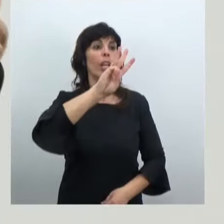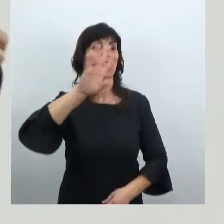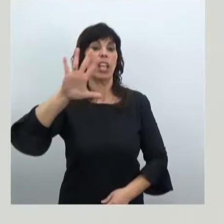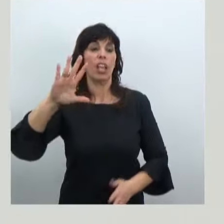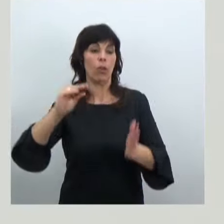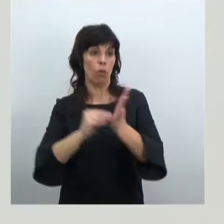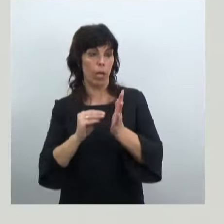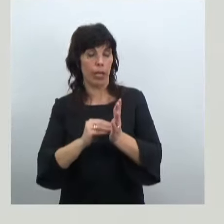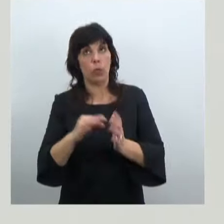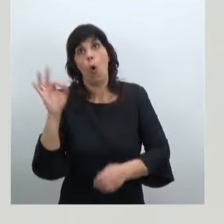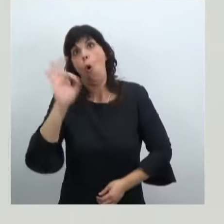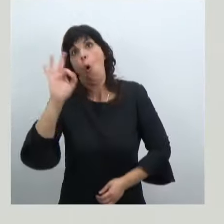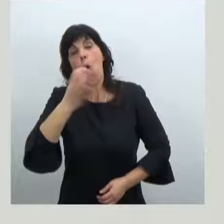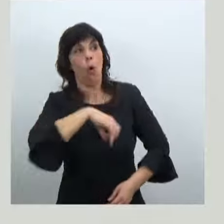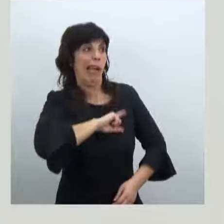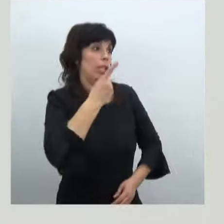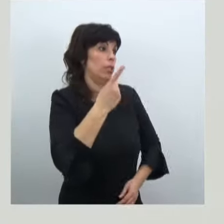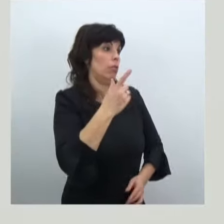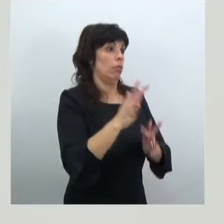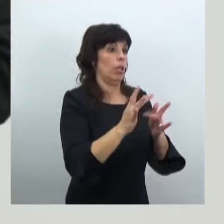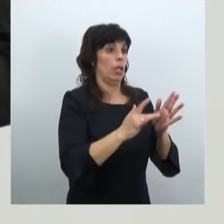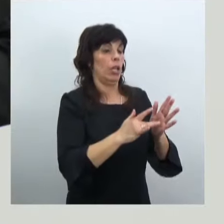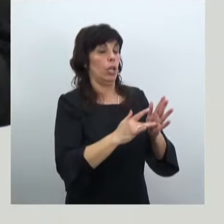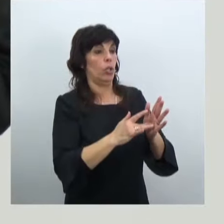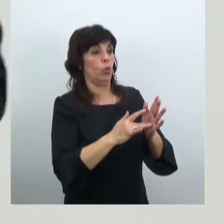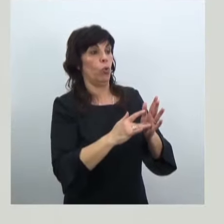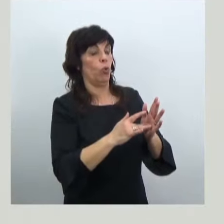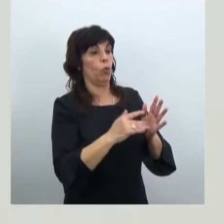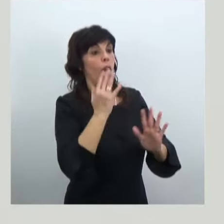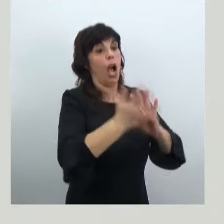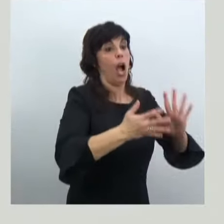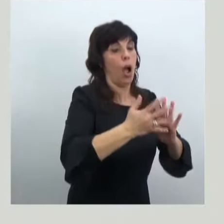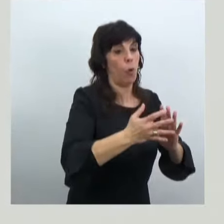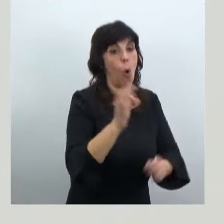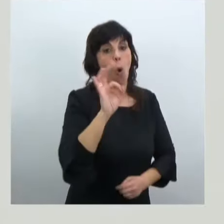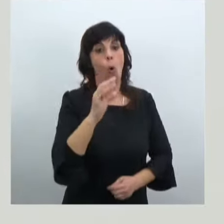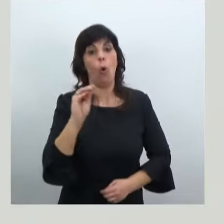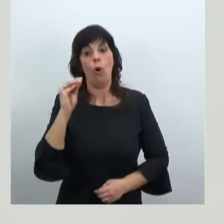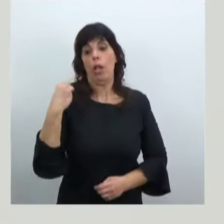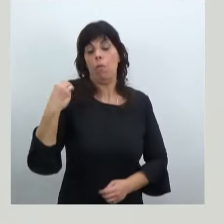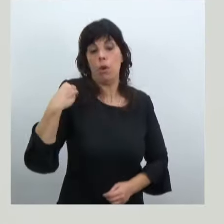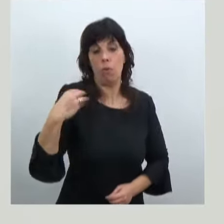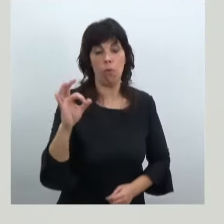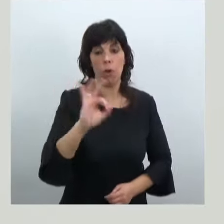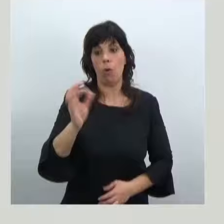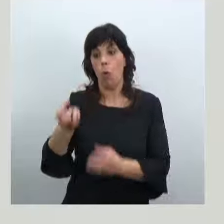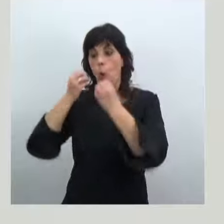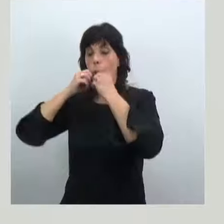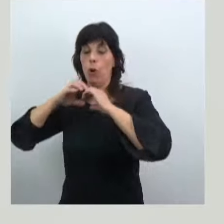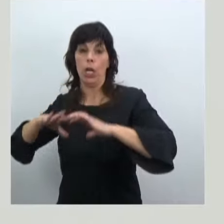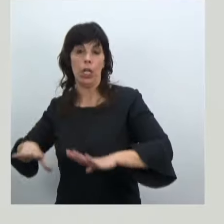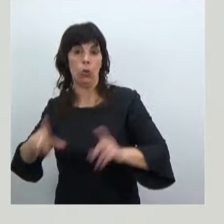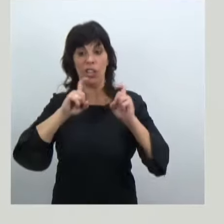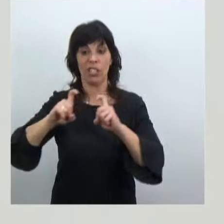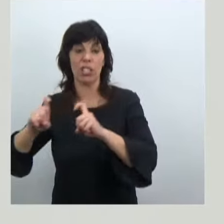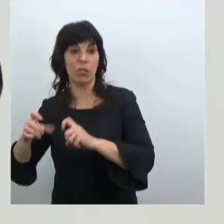estuvo orando, o le preguntaron, o Él dio parábolas sobre la necesidad de orar. Y